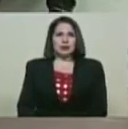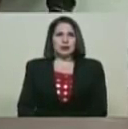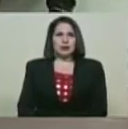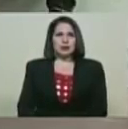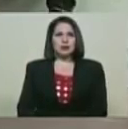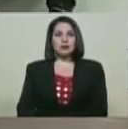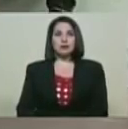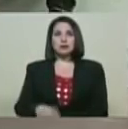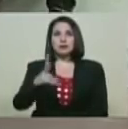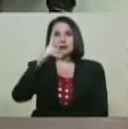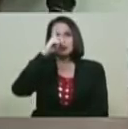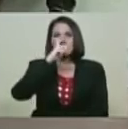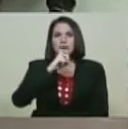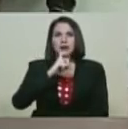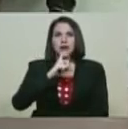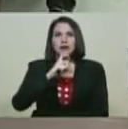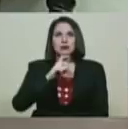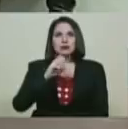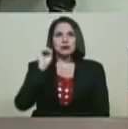Segundo año de la Asamblea Nacional.